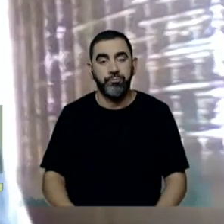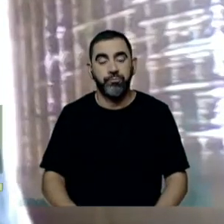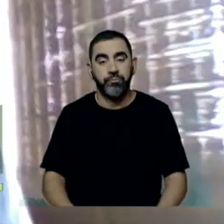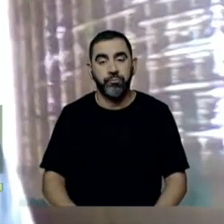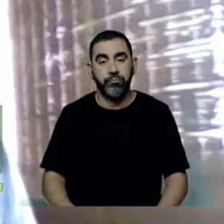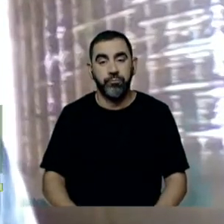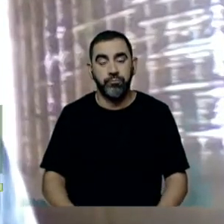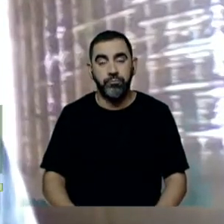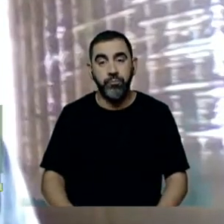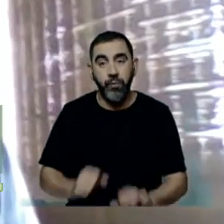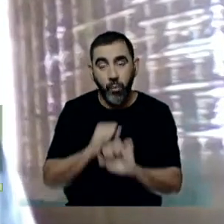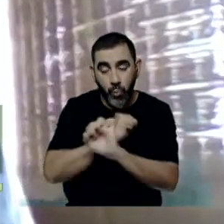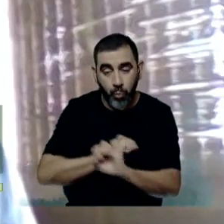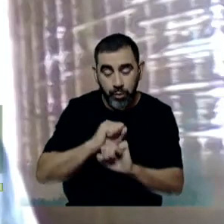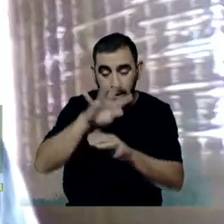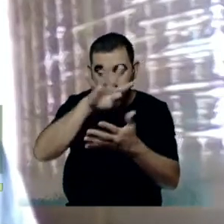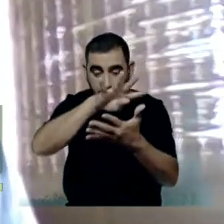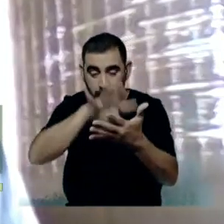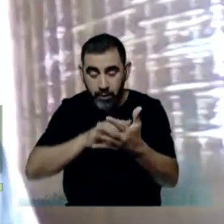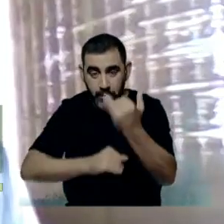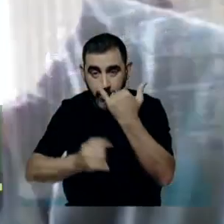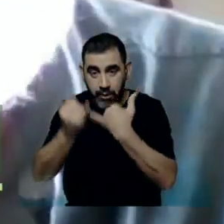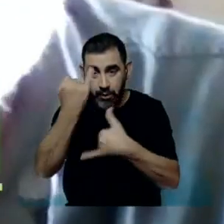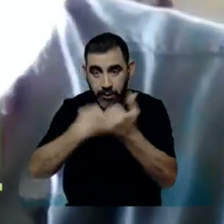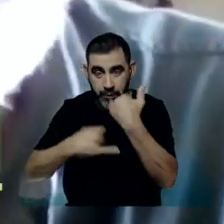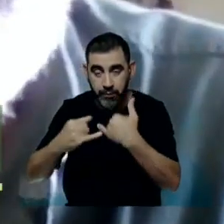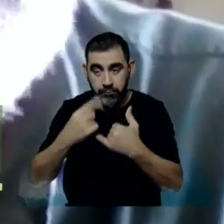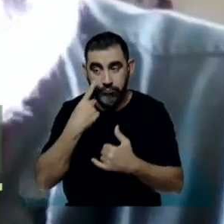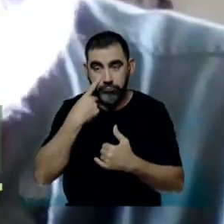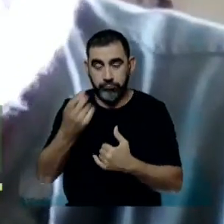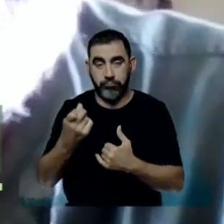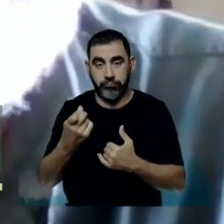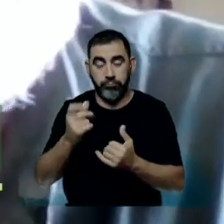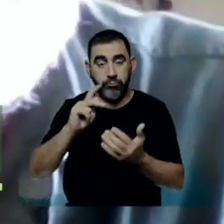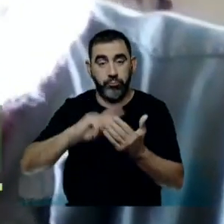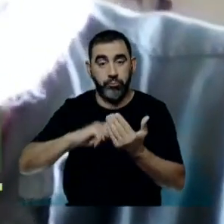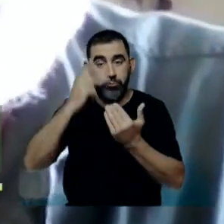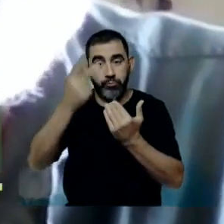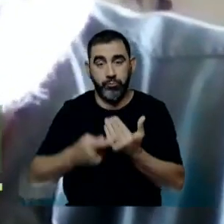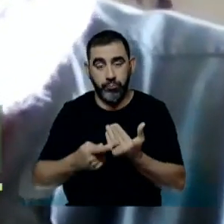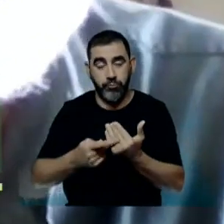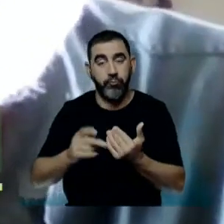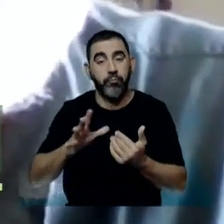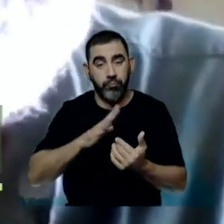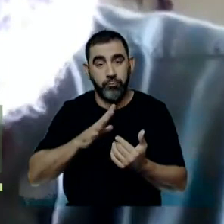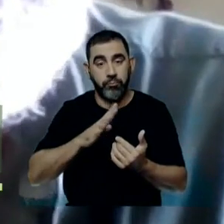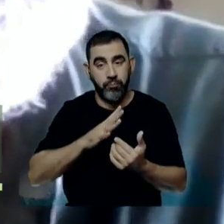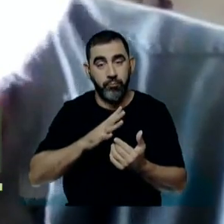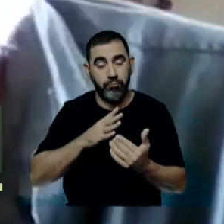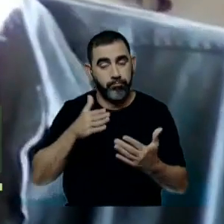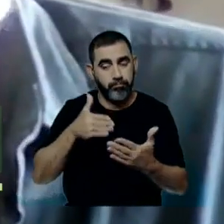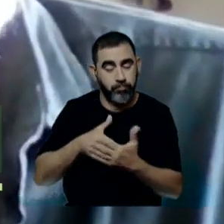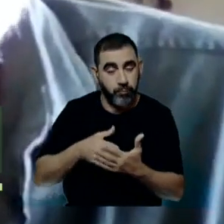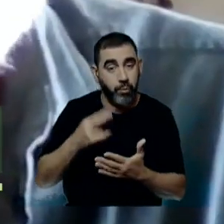Cuando pudimos acceder a la información, nos dimos cuenta que el proyecto tiene una serie de